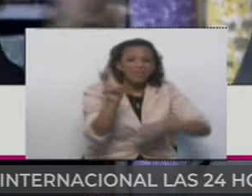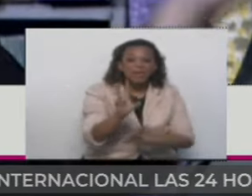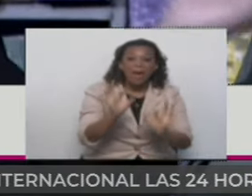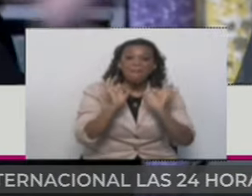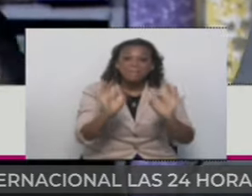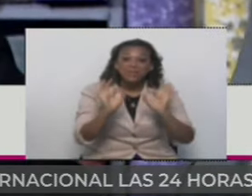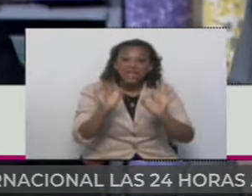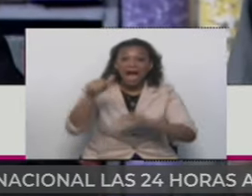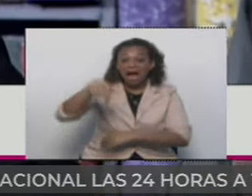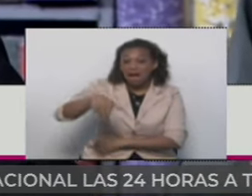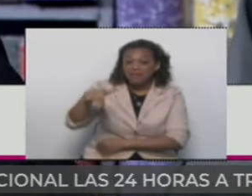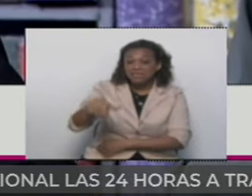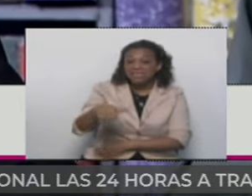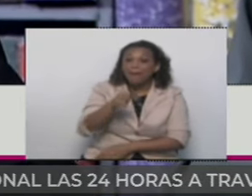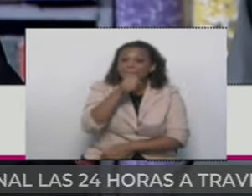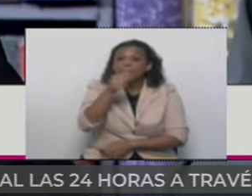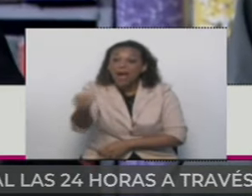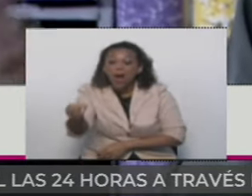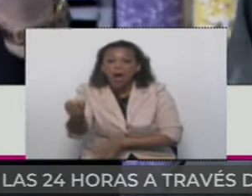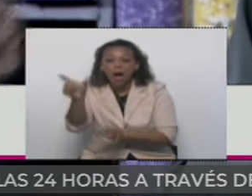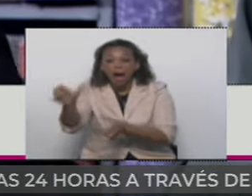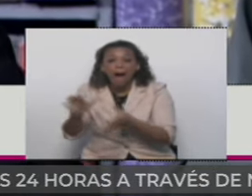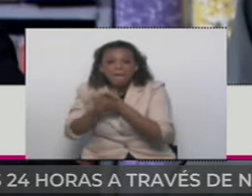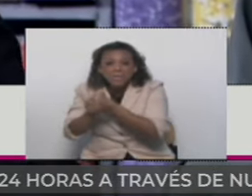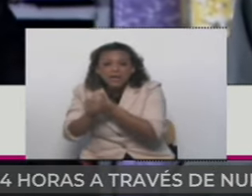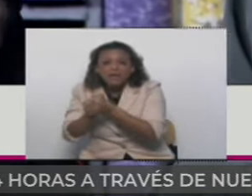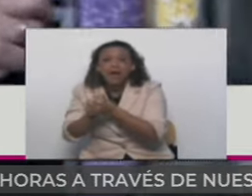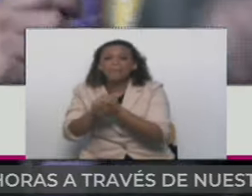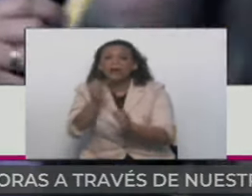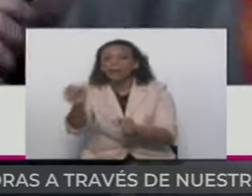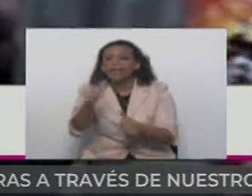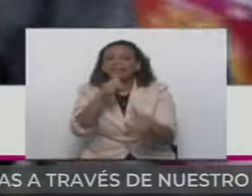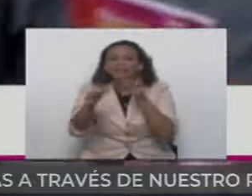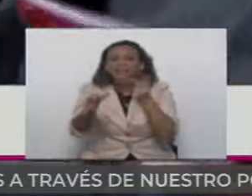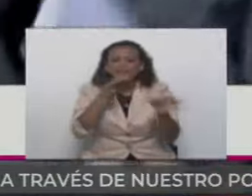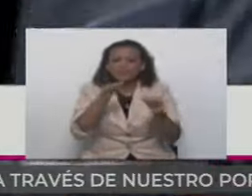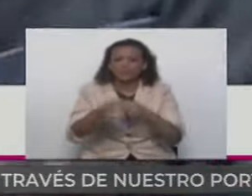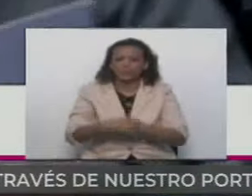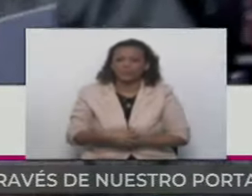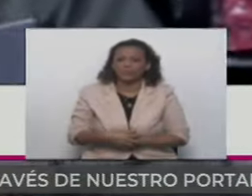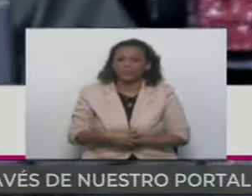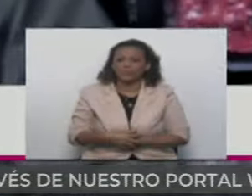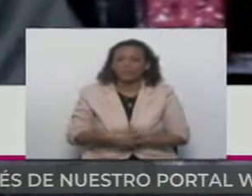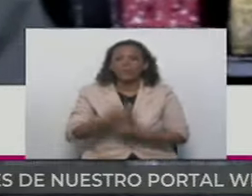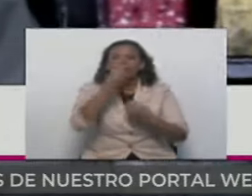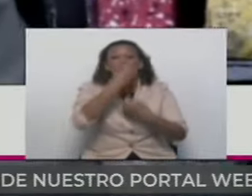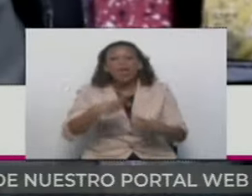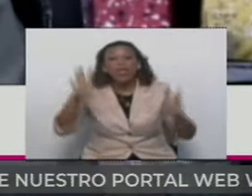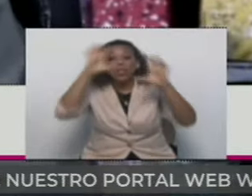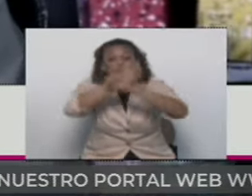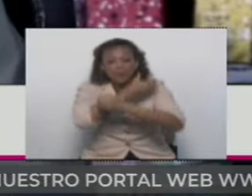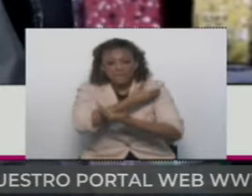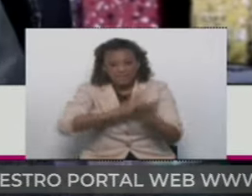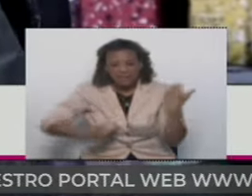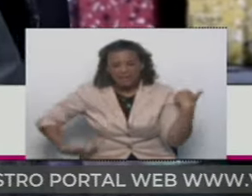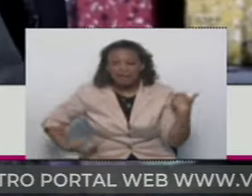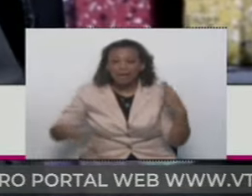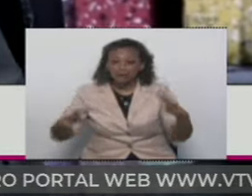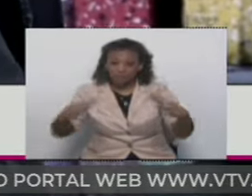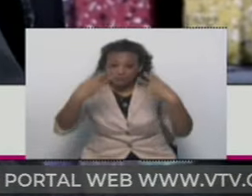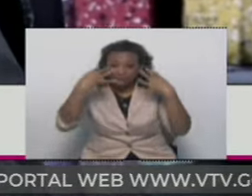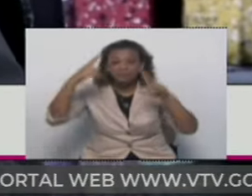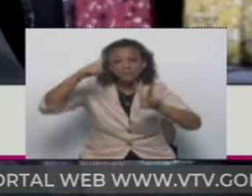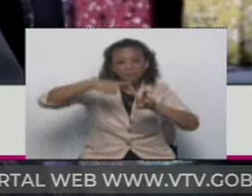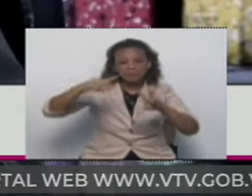especialmente le voy a hacer el micrófono a mi hermano Maracedo para que les dé detalle. Bueno, buenas noches, presidente. Buenas noches a todos los que nos